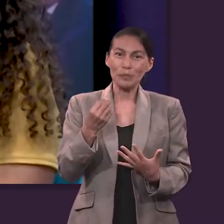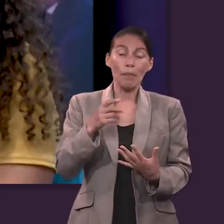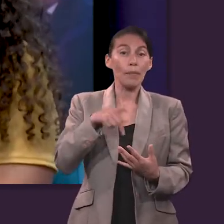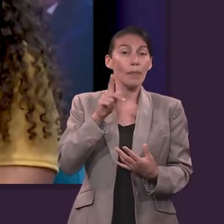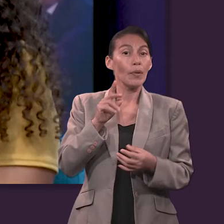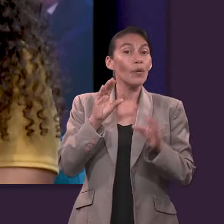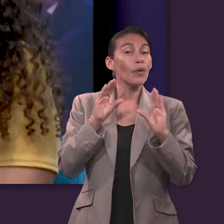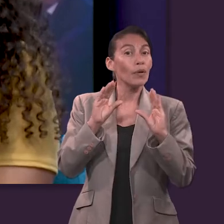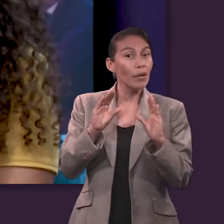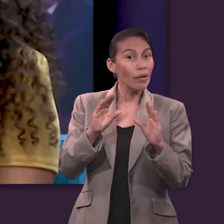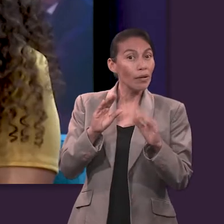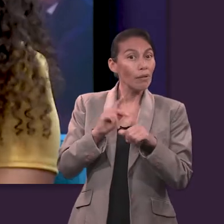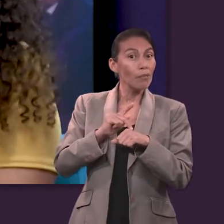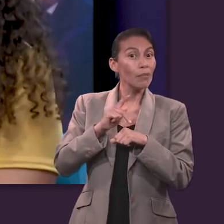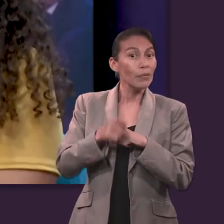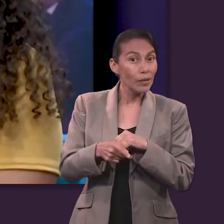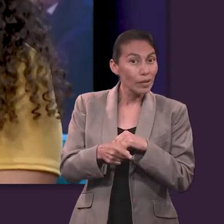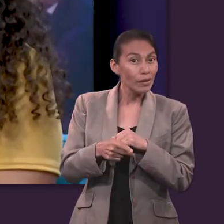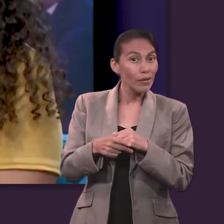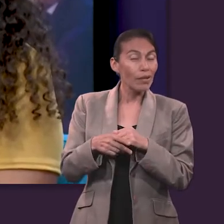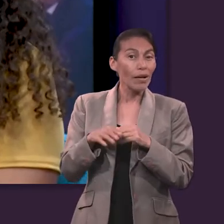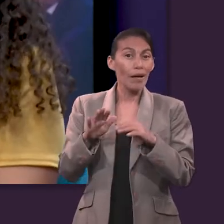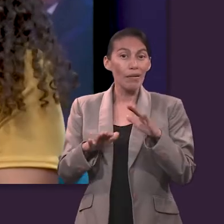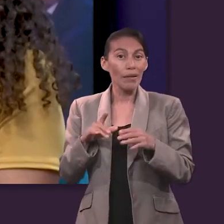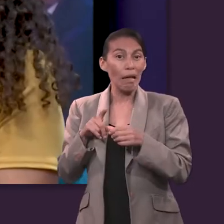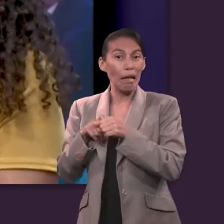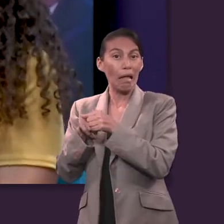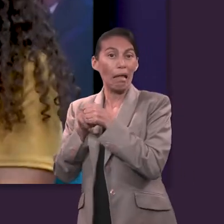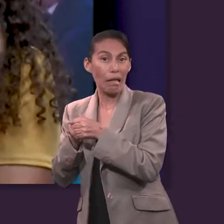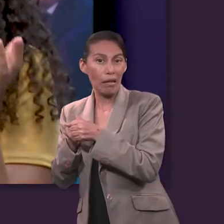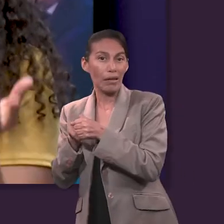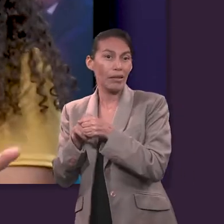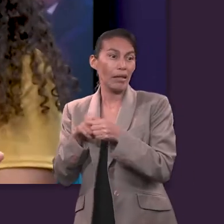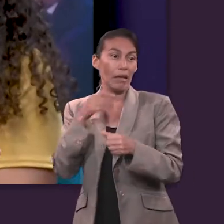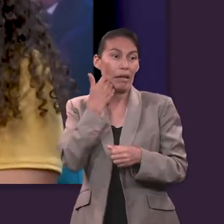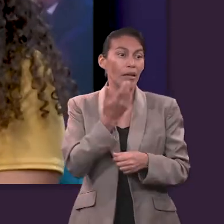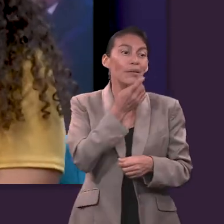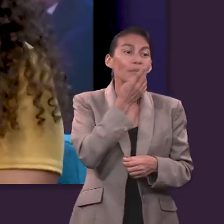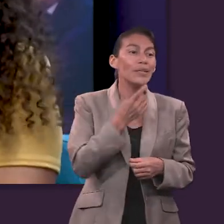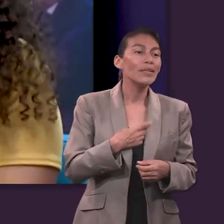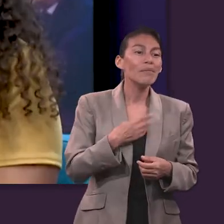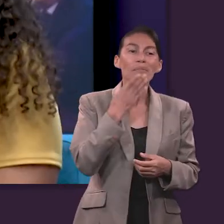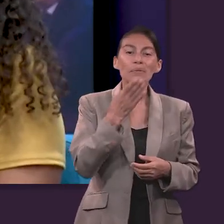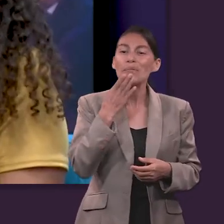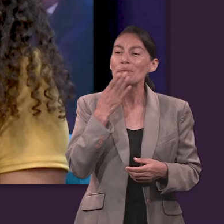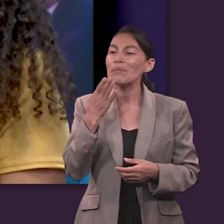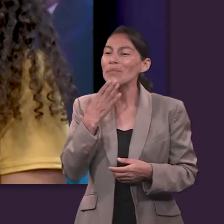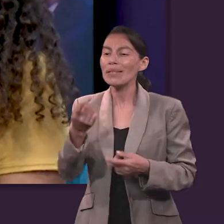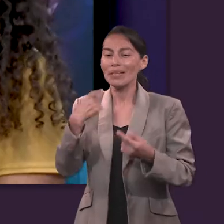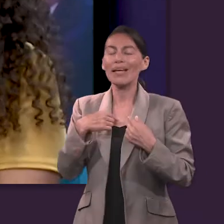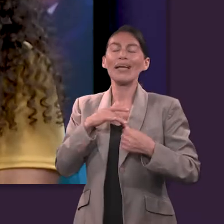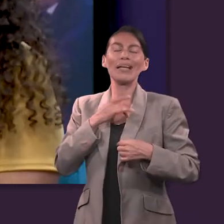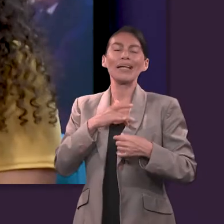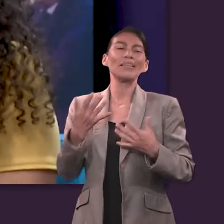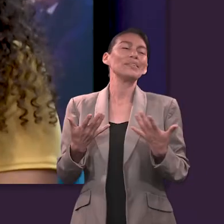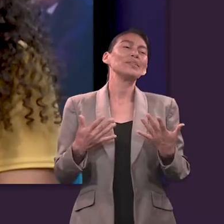sustancias pueden generar cierta dependencia también. Entonces cada vez queremos más. Lo tenemos incluso ahora con algo tan sencillo